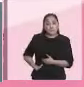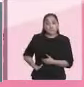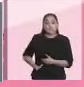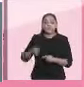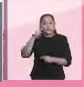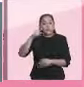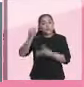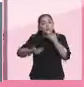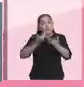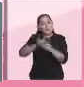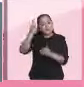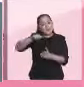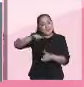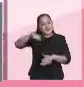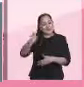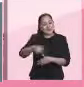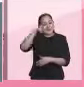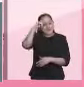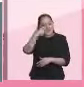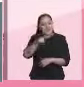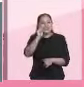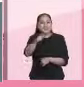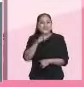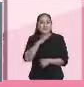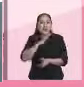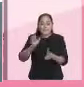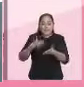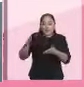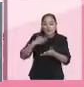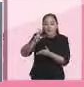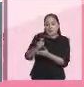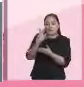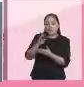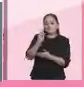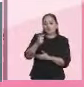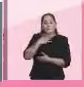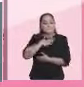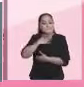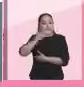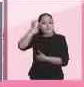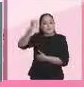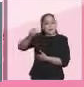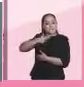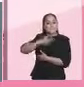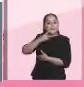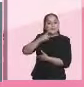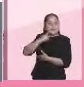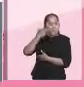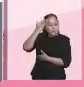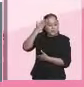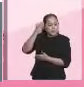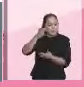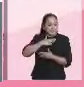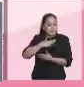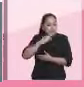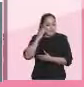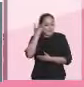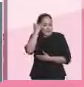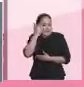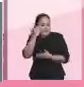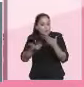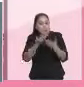página 74 propone lo contrario, el designar al fiscal. Así no se va a acabar la corrupción. Tenemos que ir por un